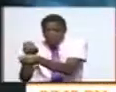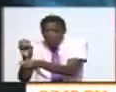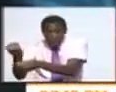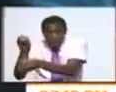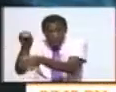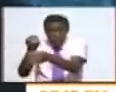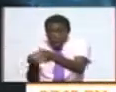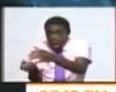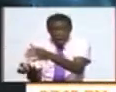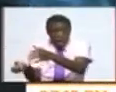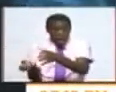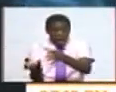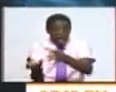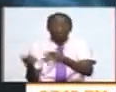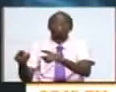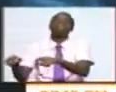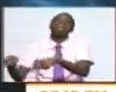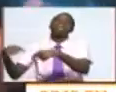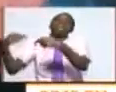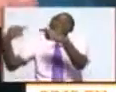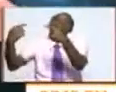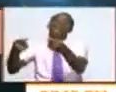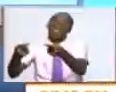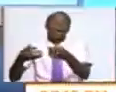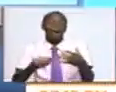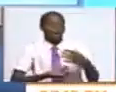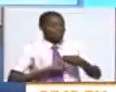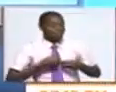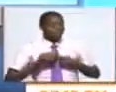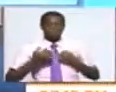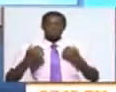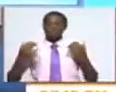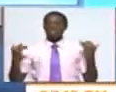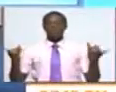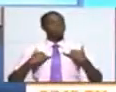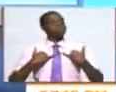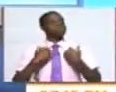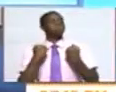esos grupúsculos terminarán haciéndose ellos mismos soberanos.